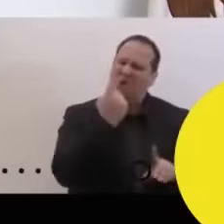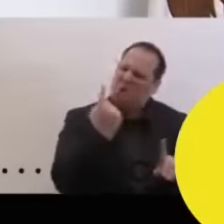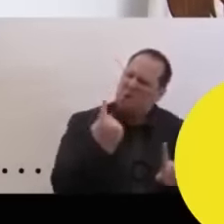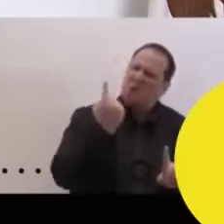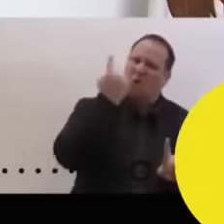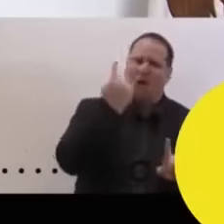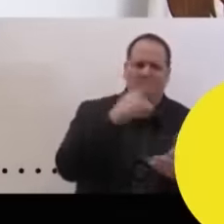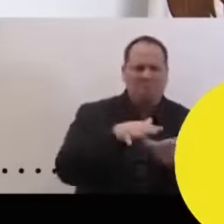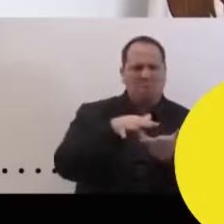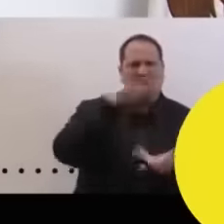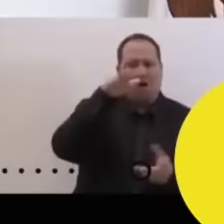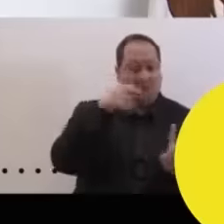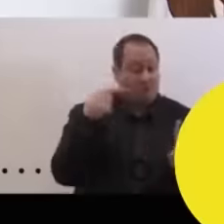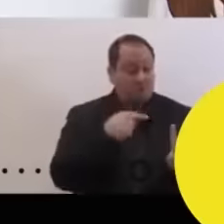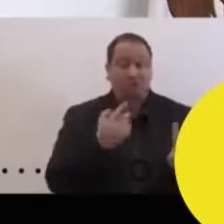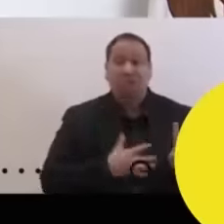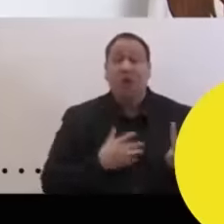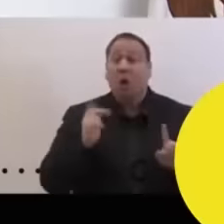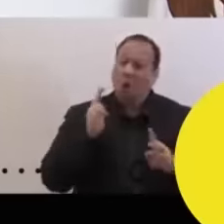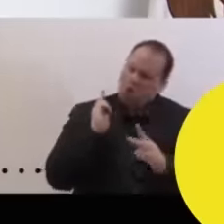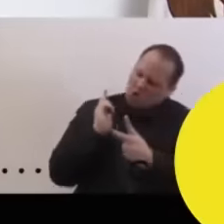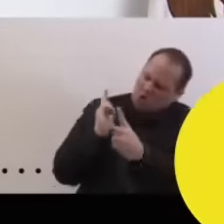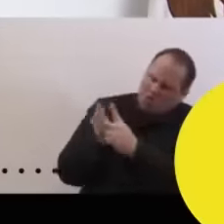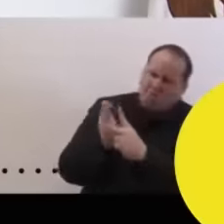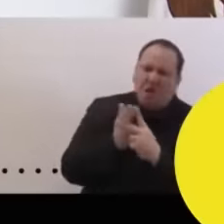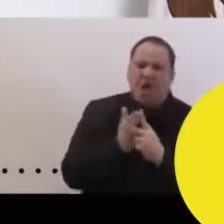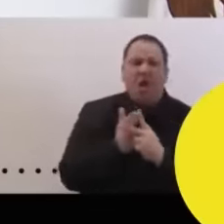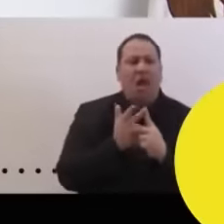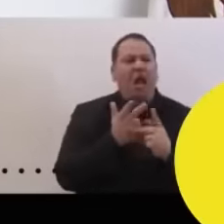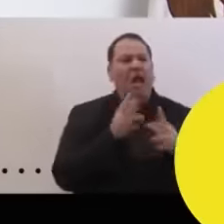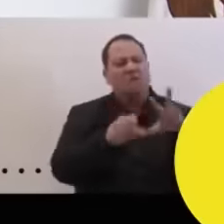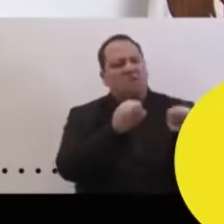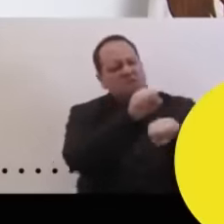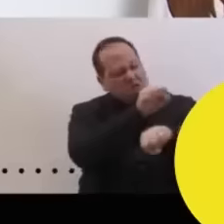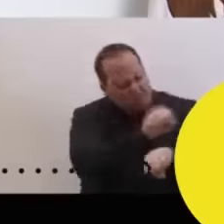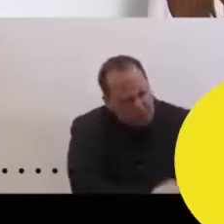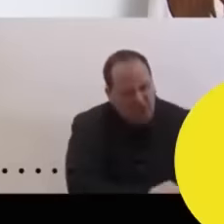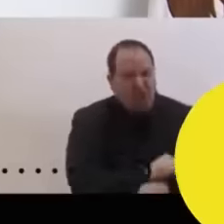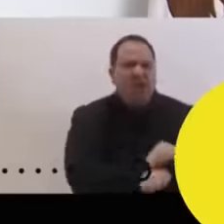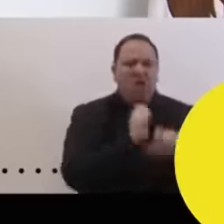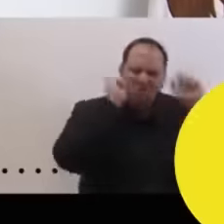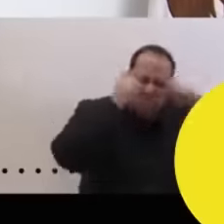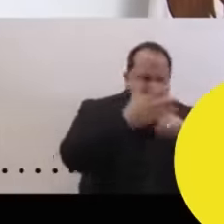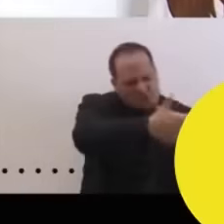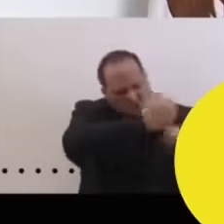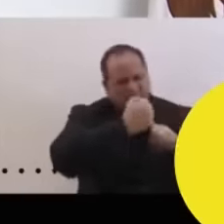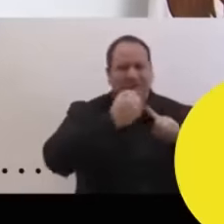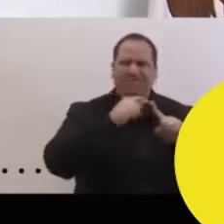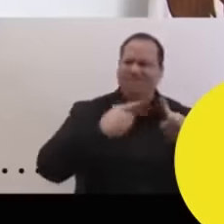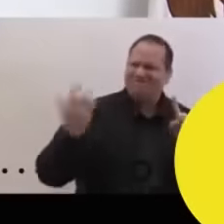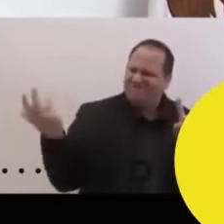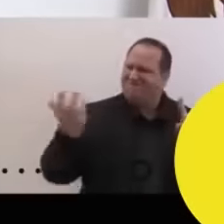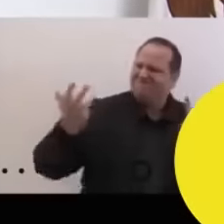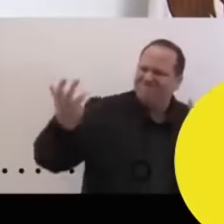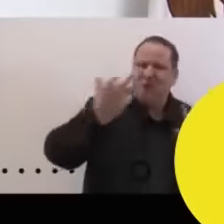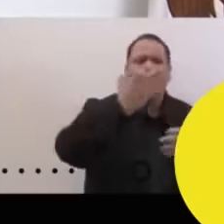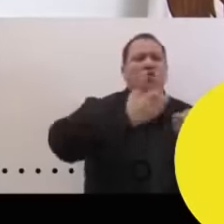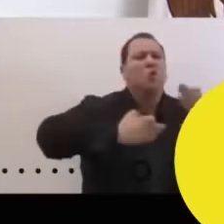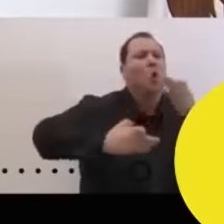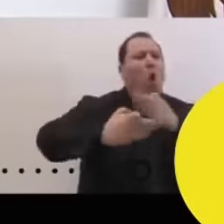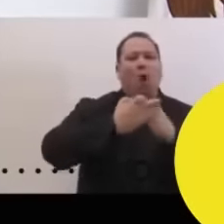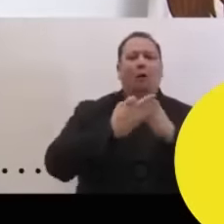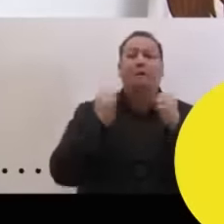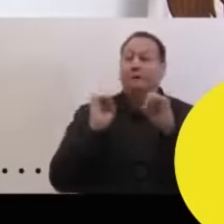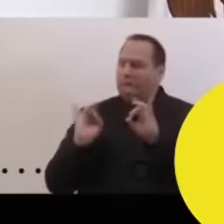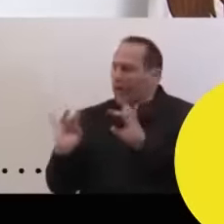generador de delitos como el homicidio, privaciones de la libertad, desaparición de personas y demás delitos que tienen todo que ver con la percepción